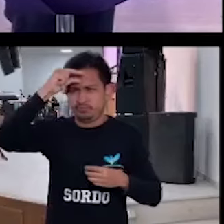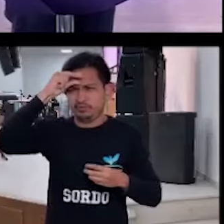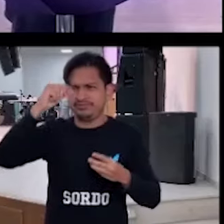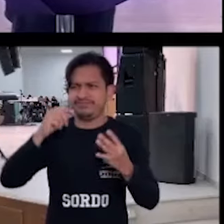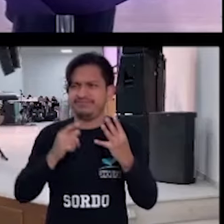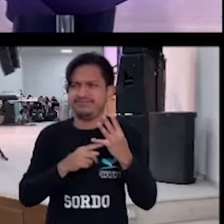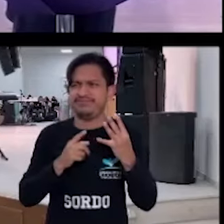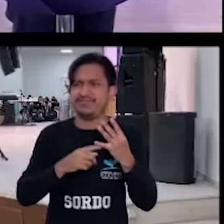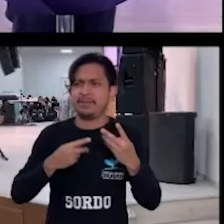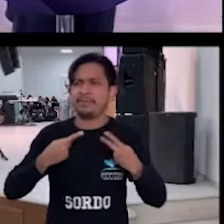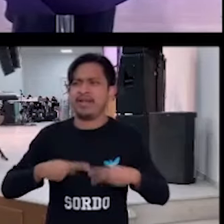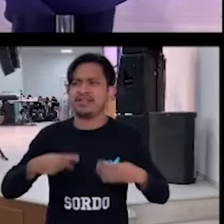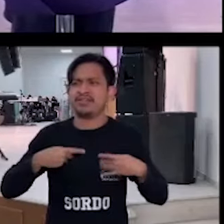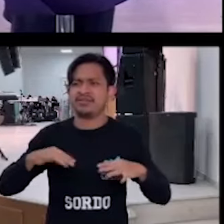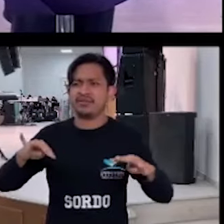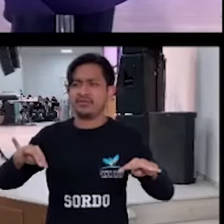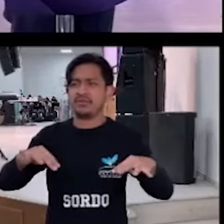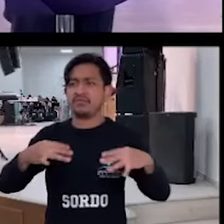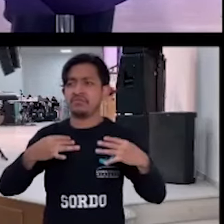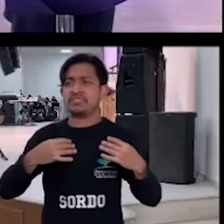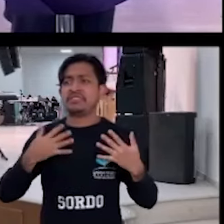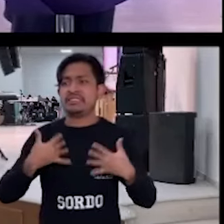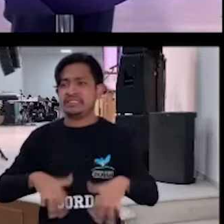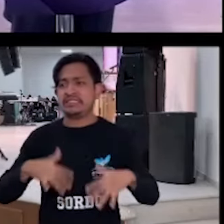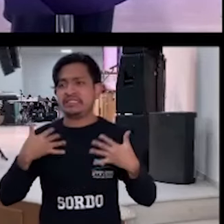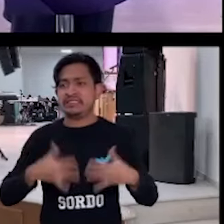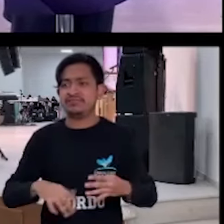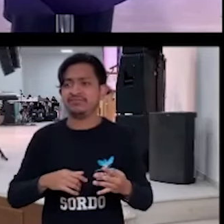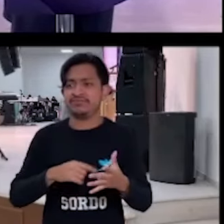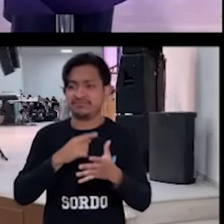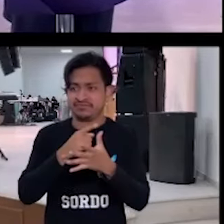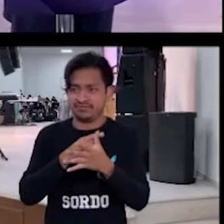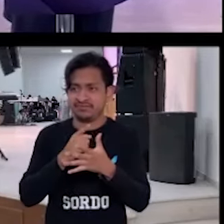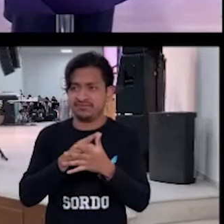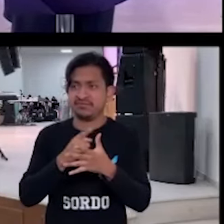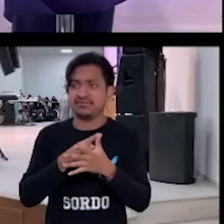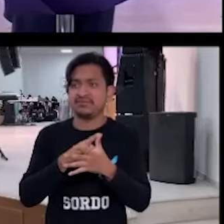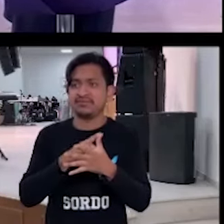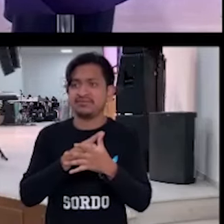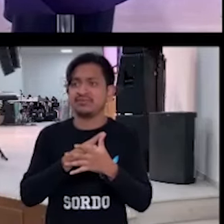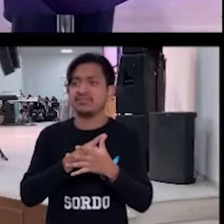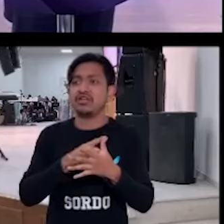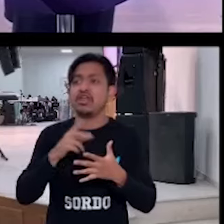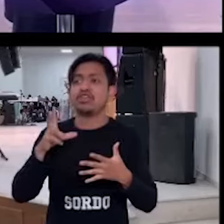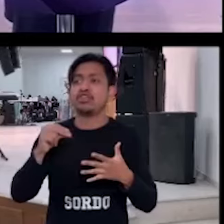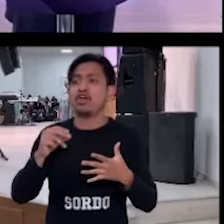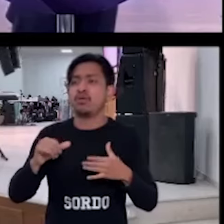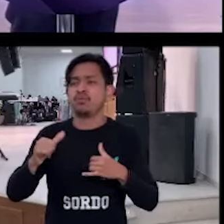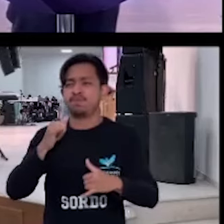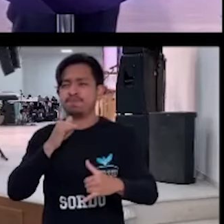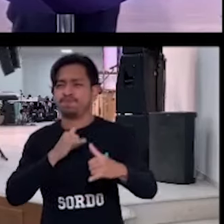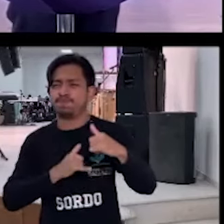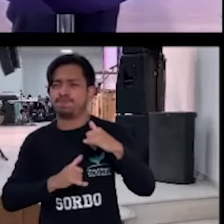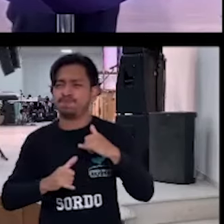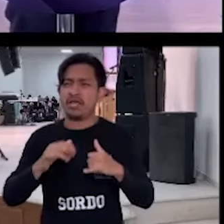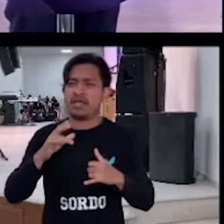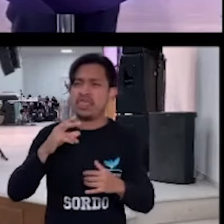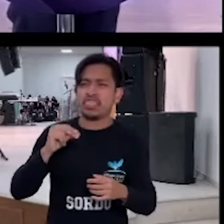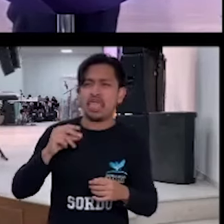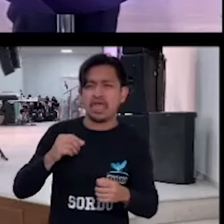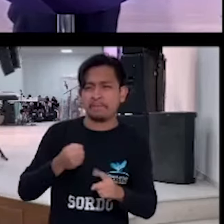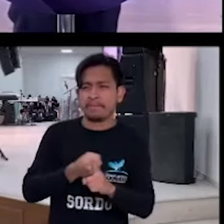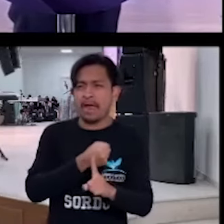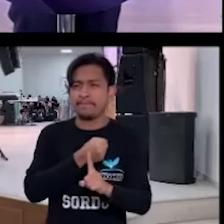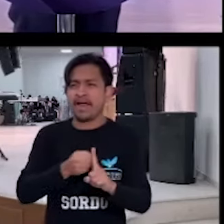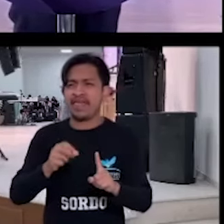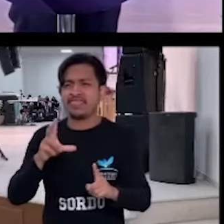3. No debe emborracharse ni debe ser violento. Debe ser amable, no debe